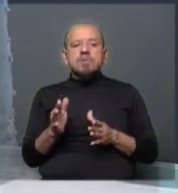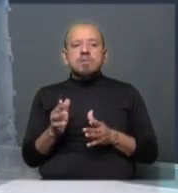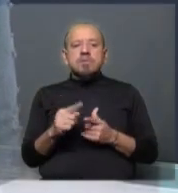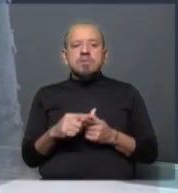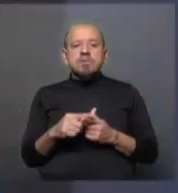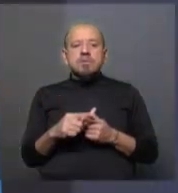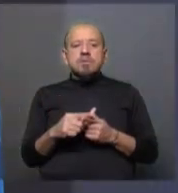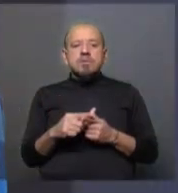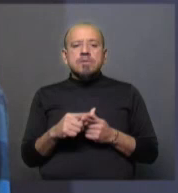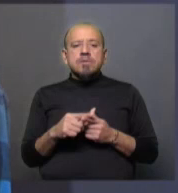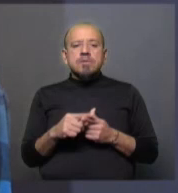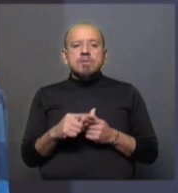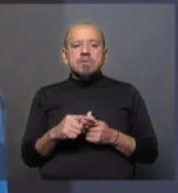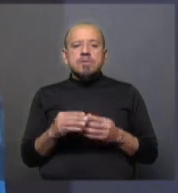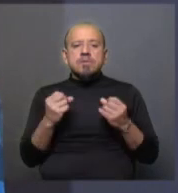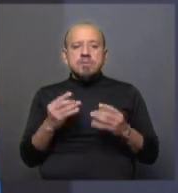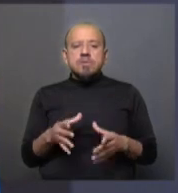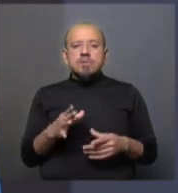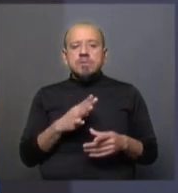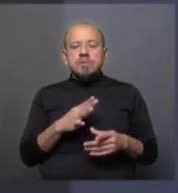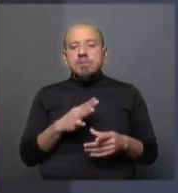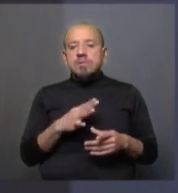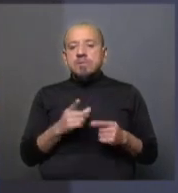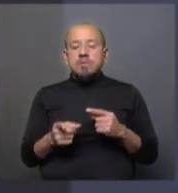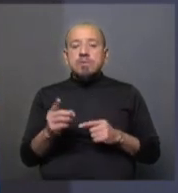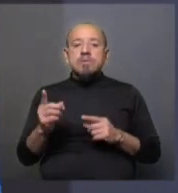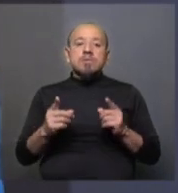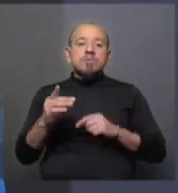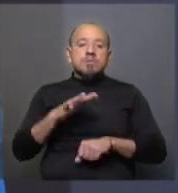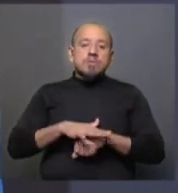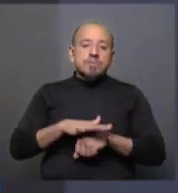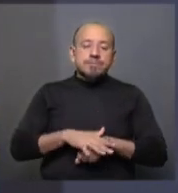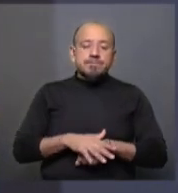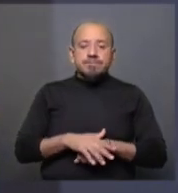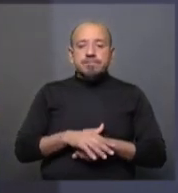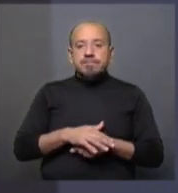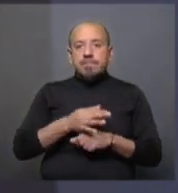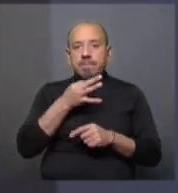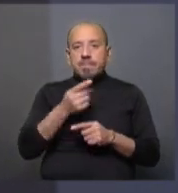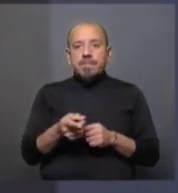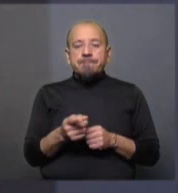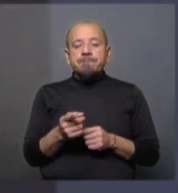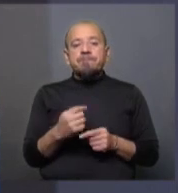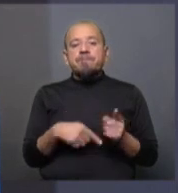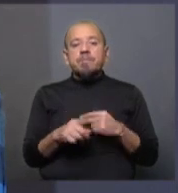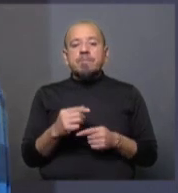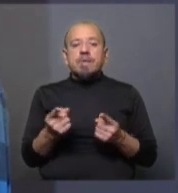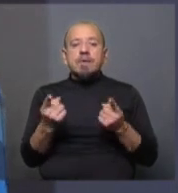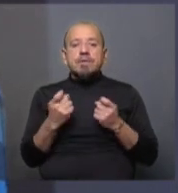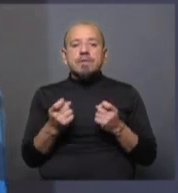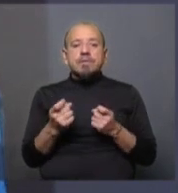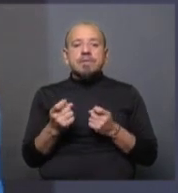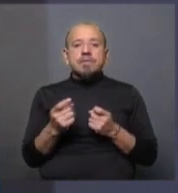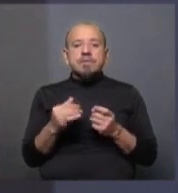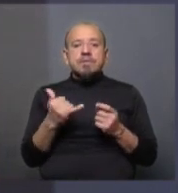vas pero sí porque ese caso Está muy trillado pero un momento se habla este y bueno necesitaba tener